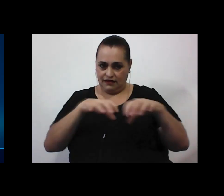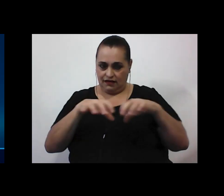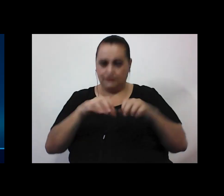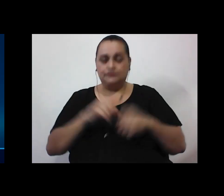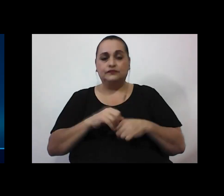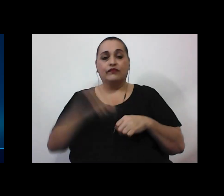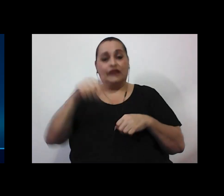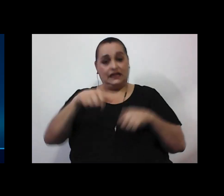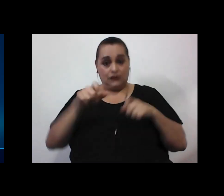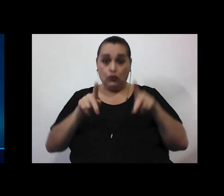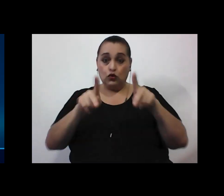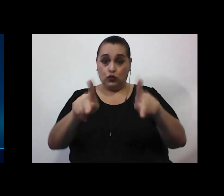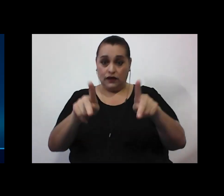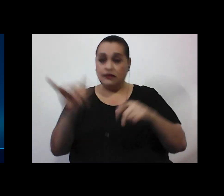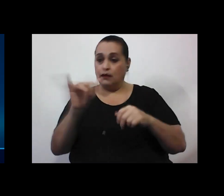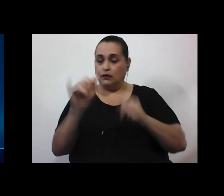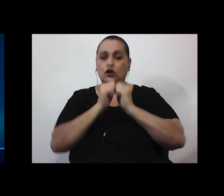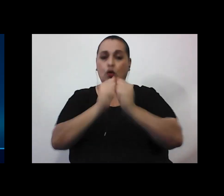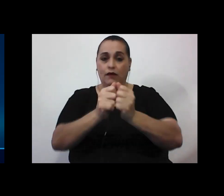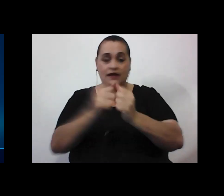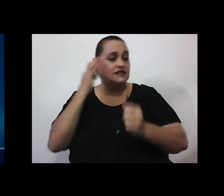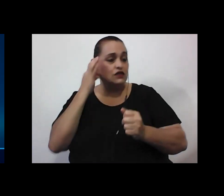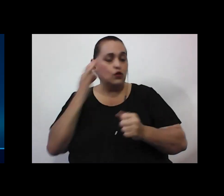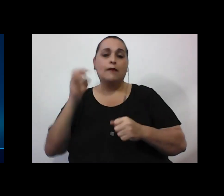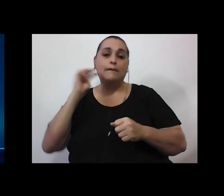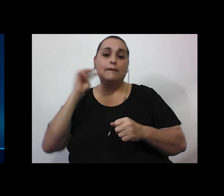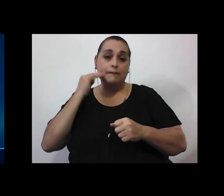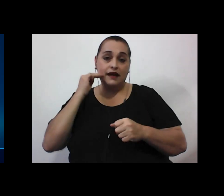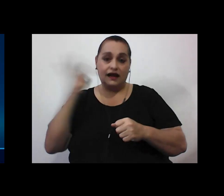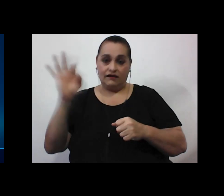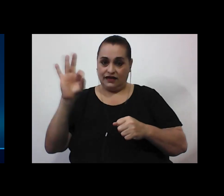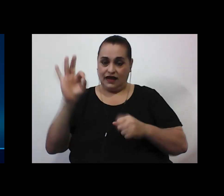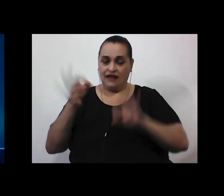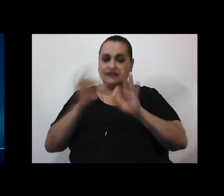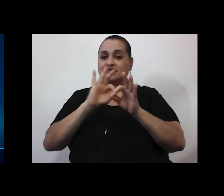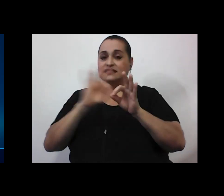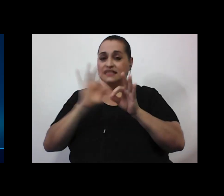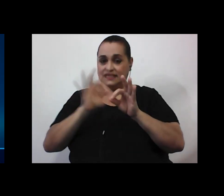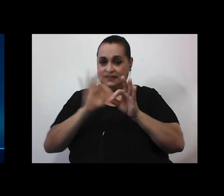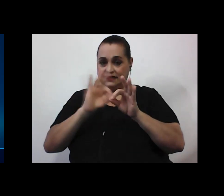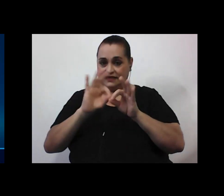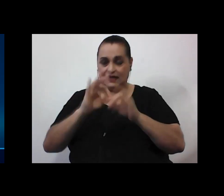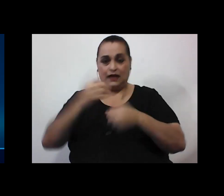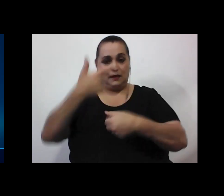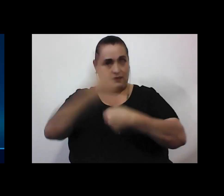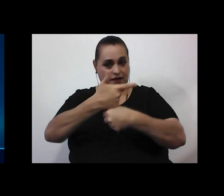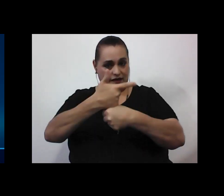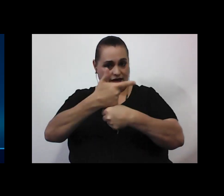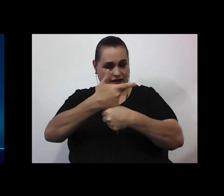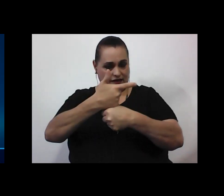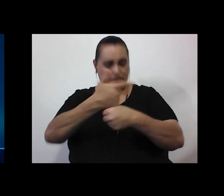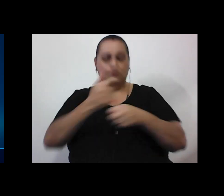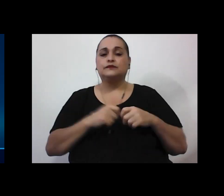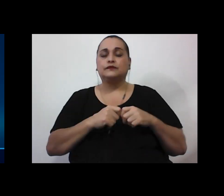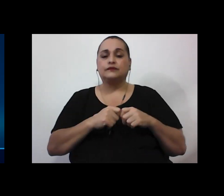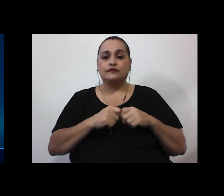esta oportunidad también nos acompaña la señora Magali Fernández Quesada, quien es la intérprete del ESCO